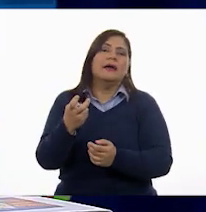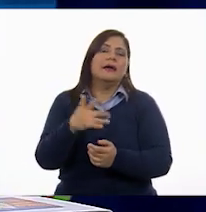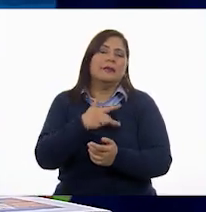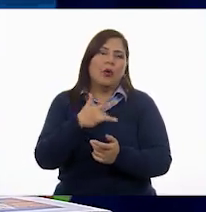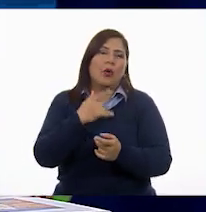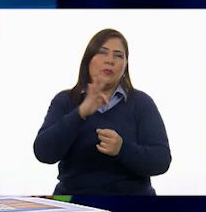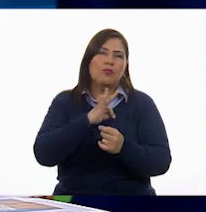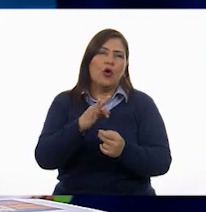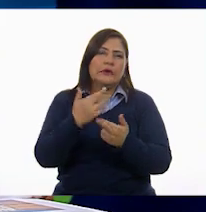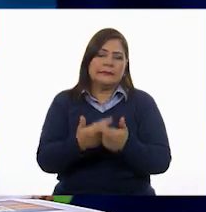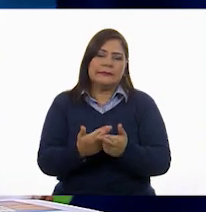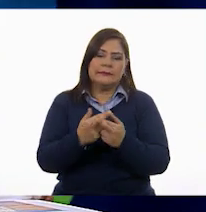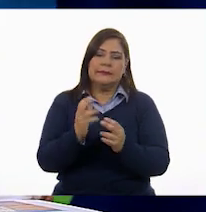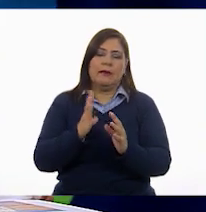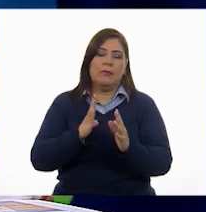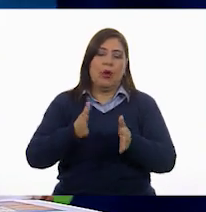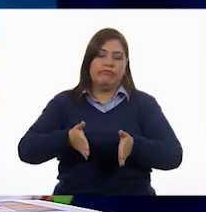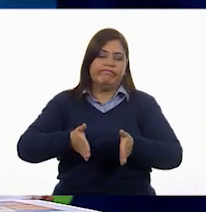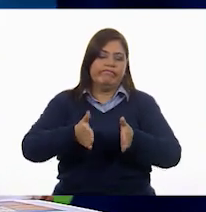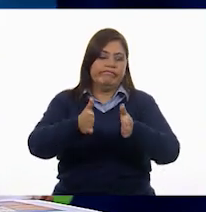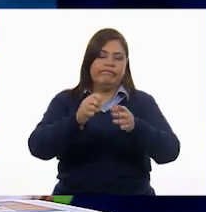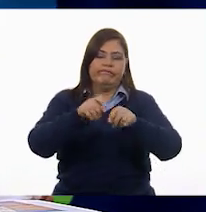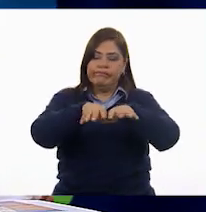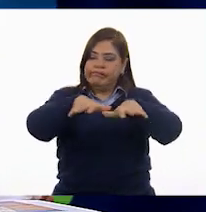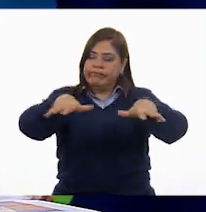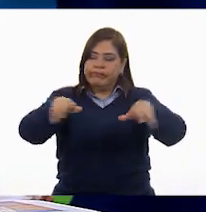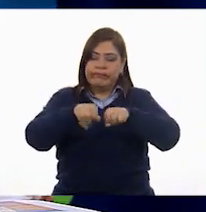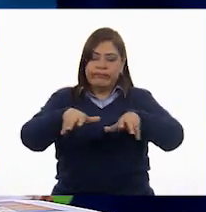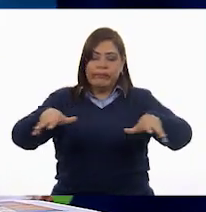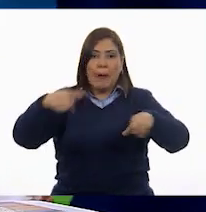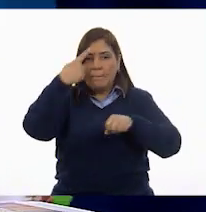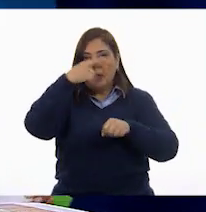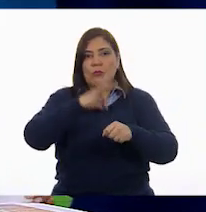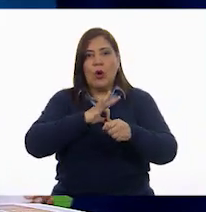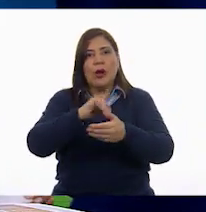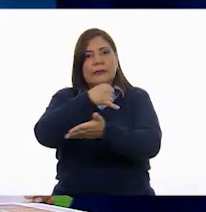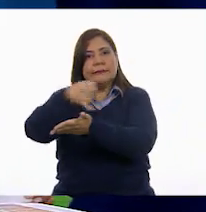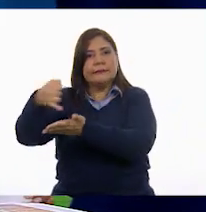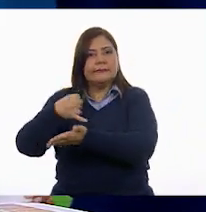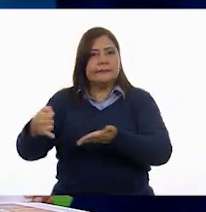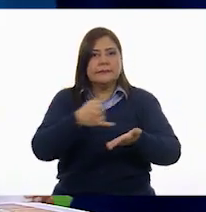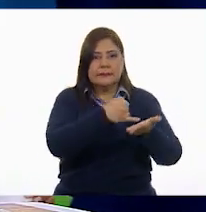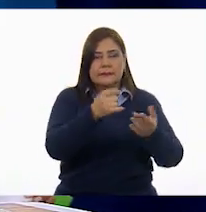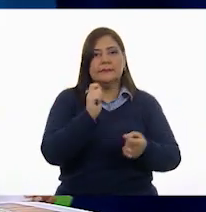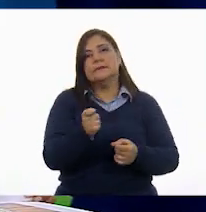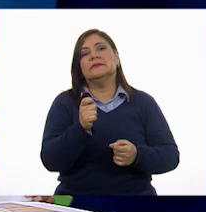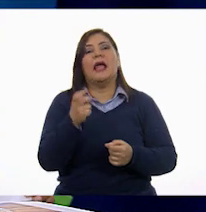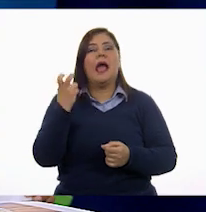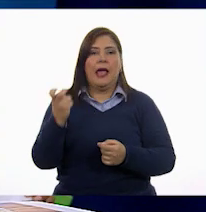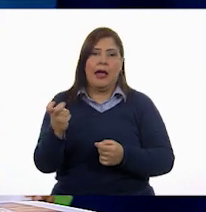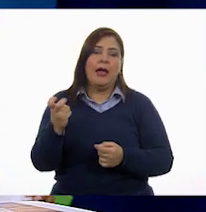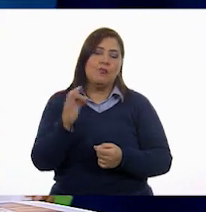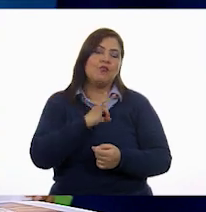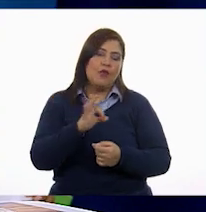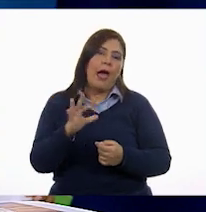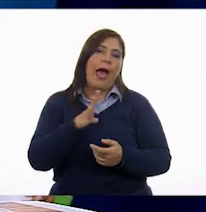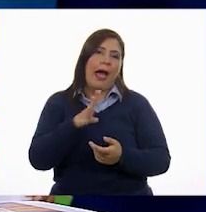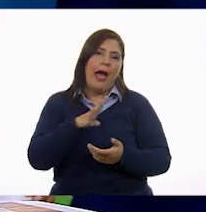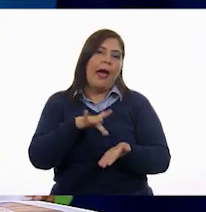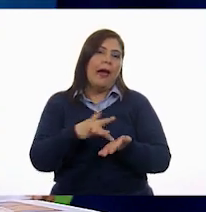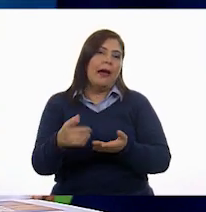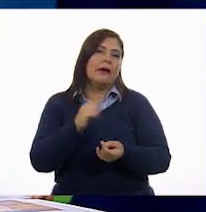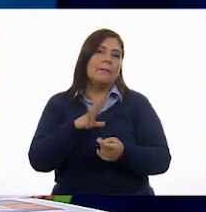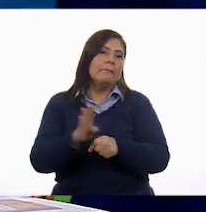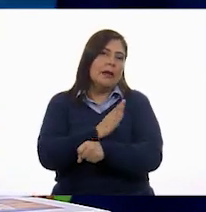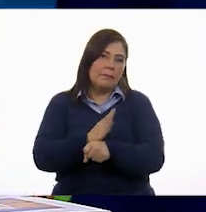poder sembrar. Fíjate cómo este tipo de cuerpos de agua siempre traen beneficios